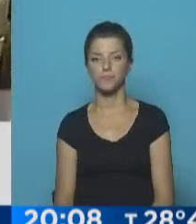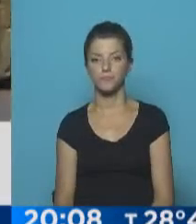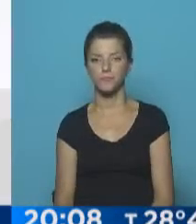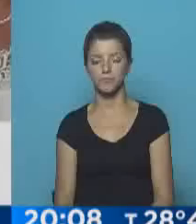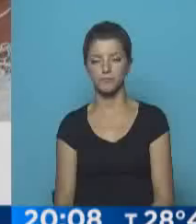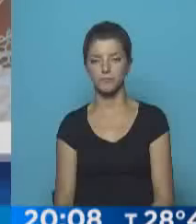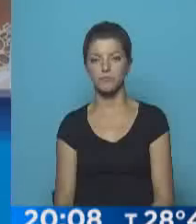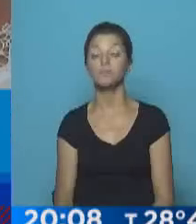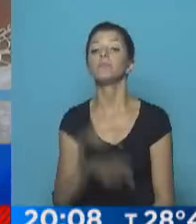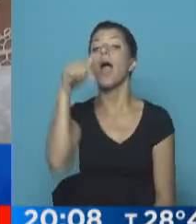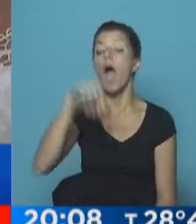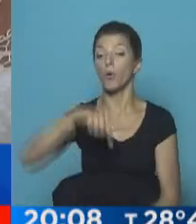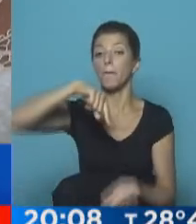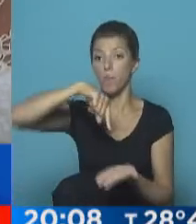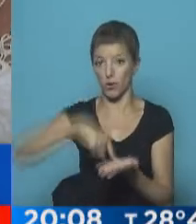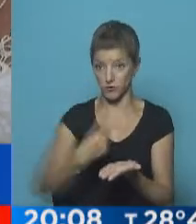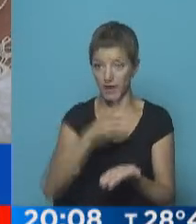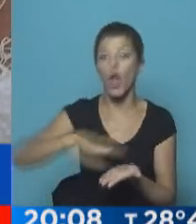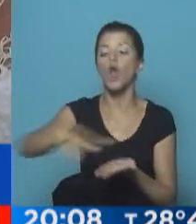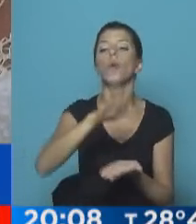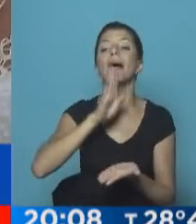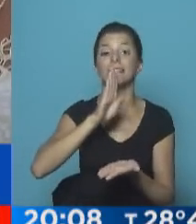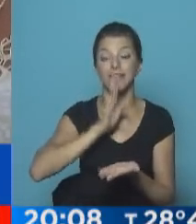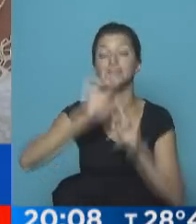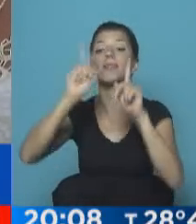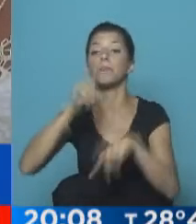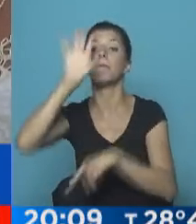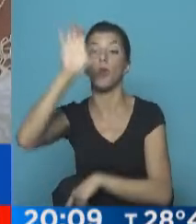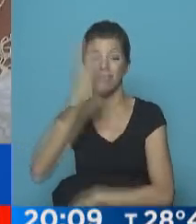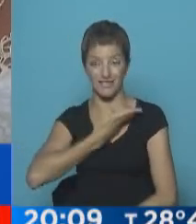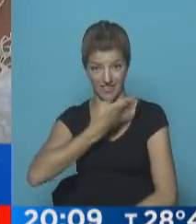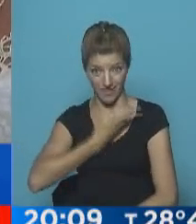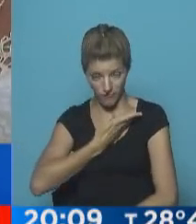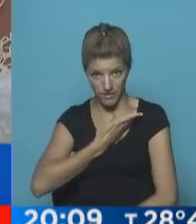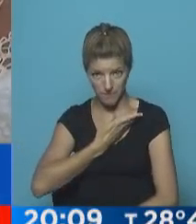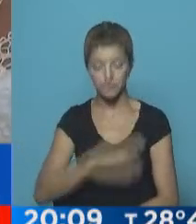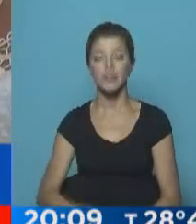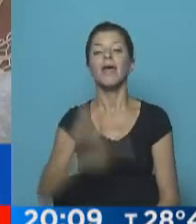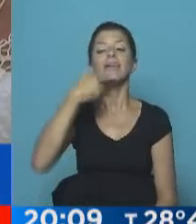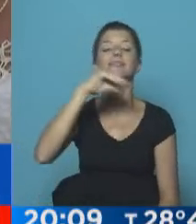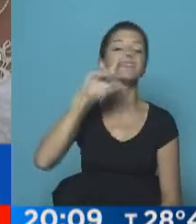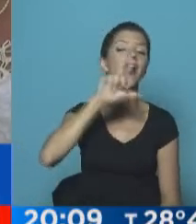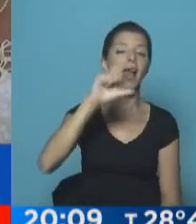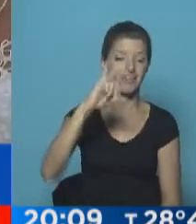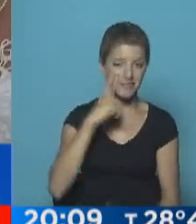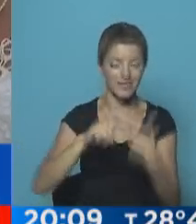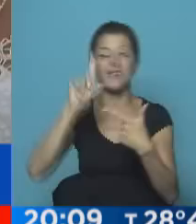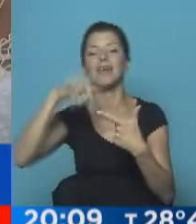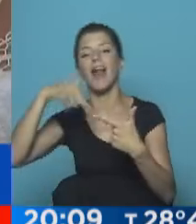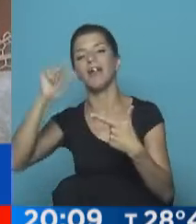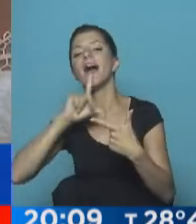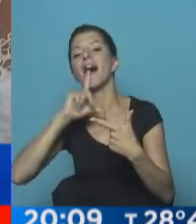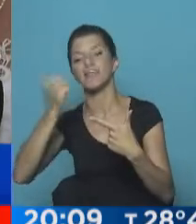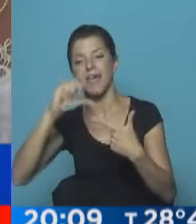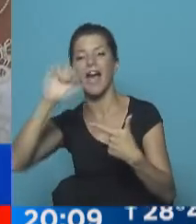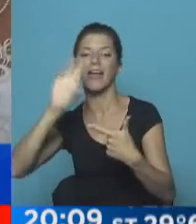Estamos en la ciudad de Buenos Aires, en Ezeiza, y también en la provincia de Santa Fe. Víctor Esquilachi y Cristian Lanata fueron detenidos esta